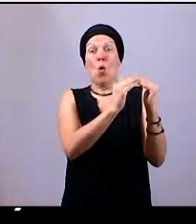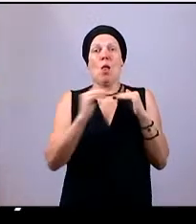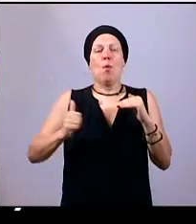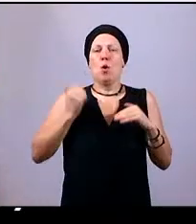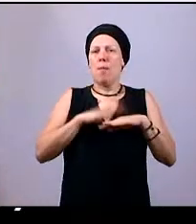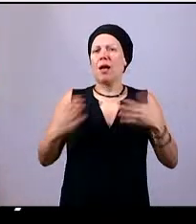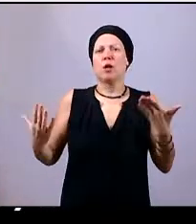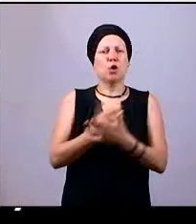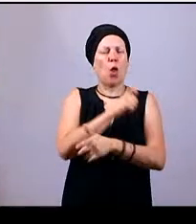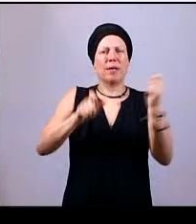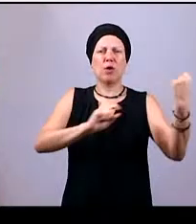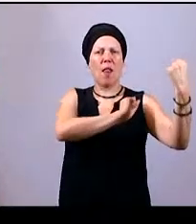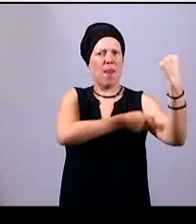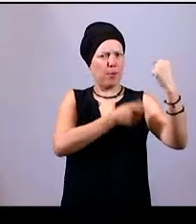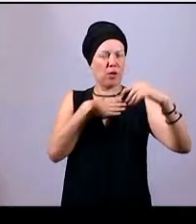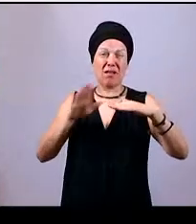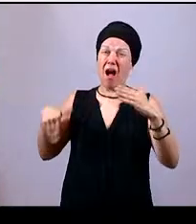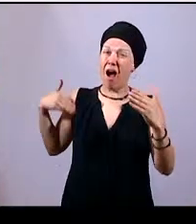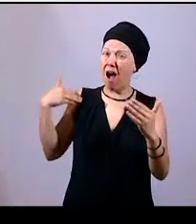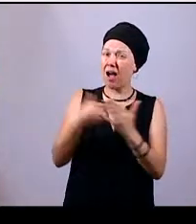en su camino hacia la excelencia.